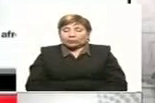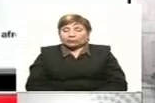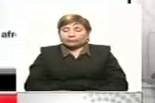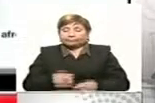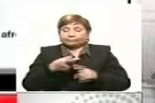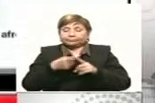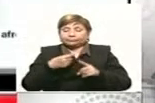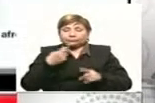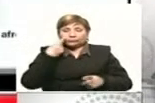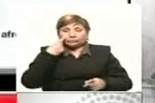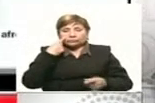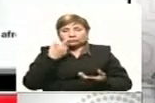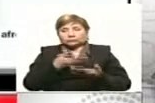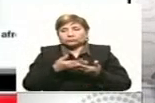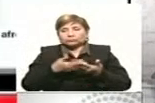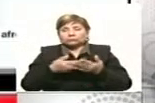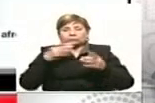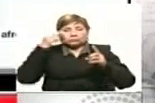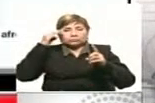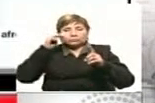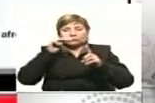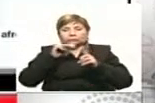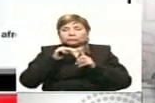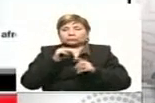nuestro punto de vista son metas